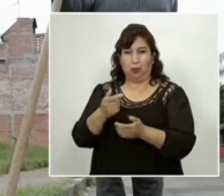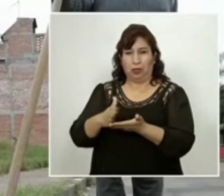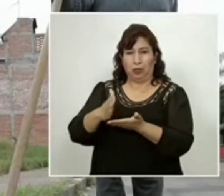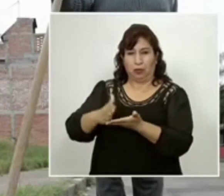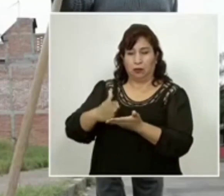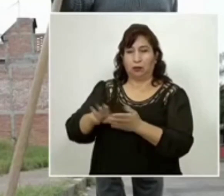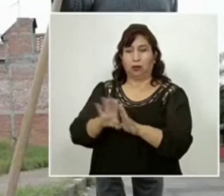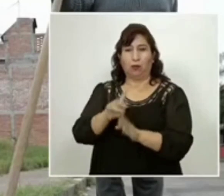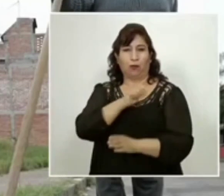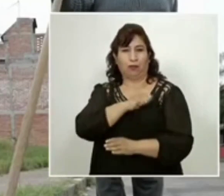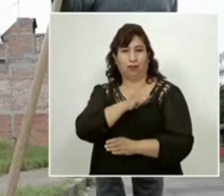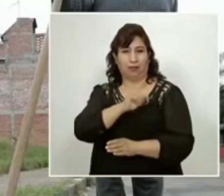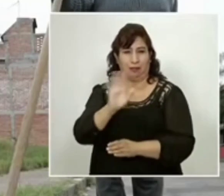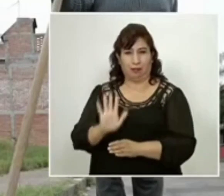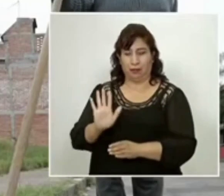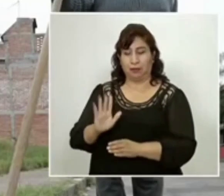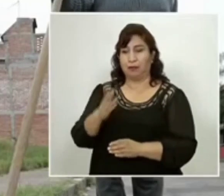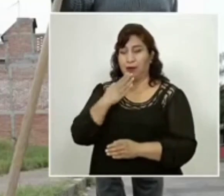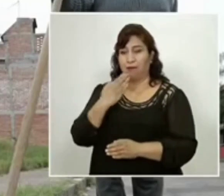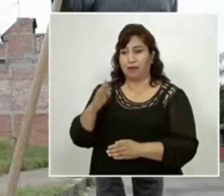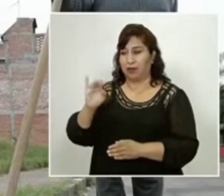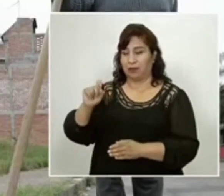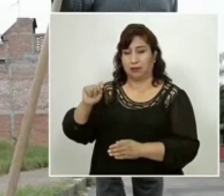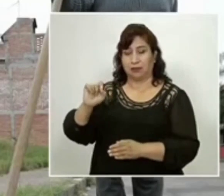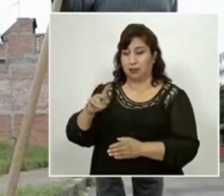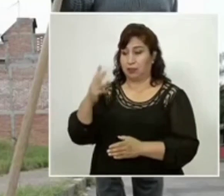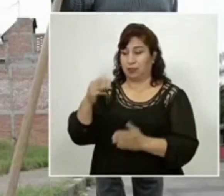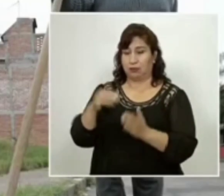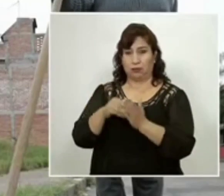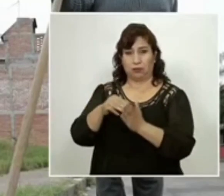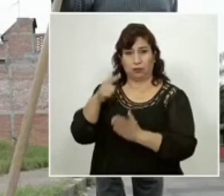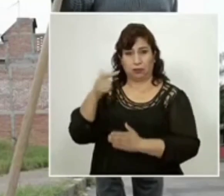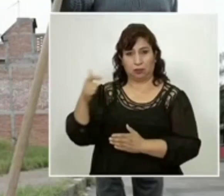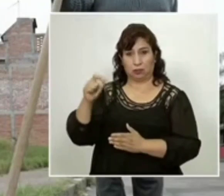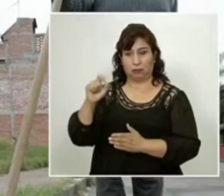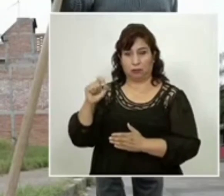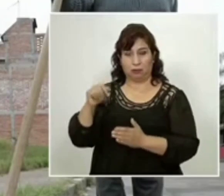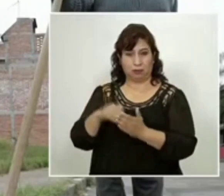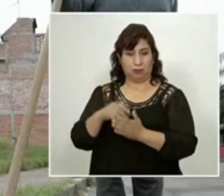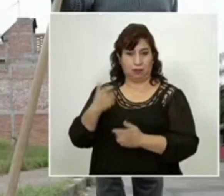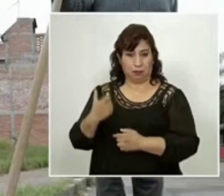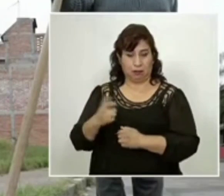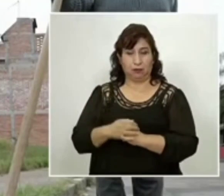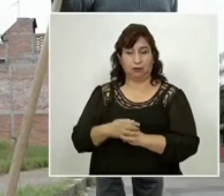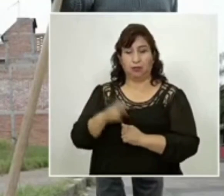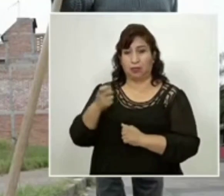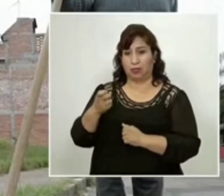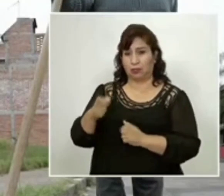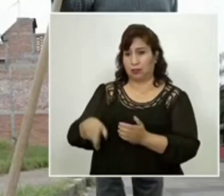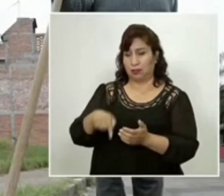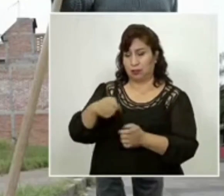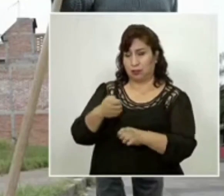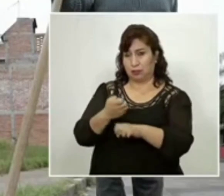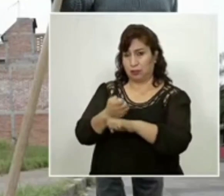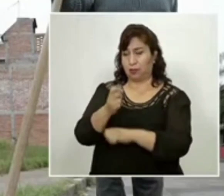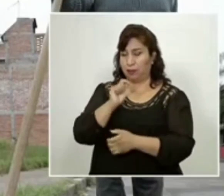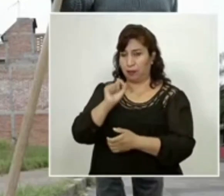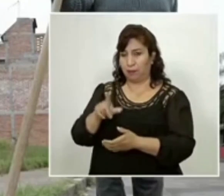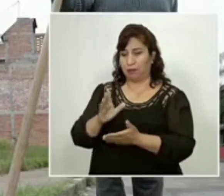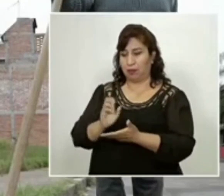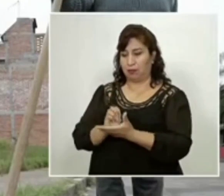para el bienestar, por un monto de 3.700.000 pesos. En esta entidad también se invierten este